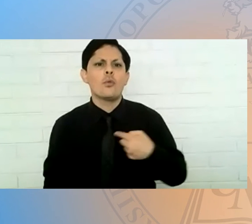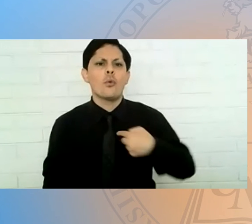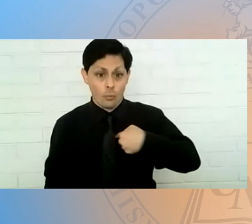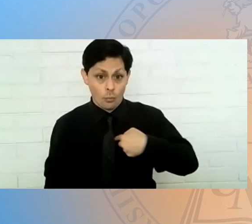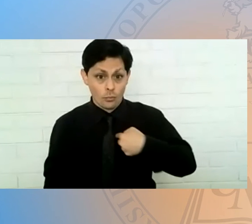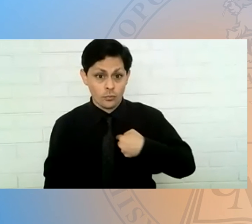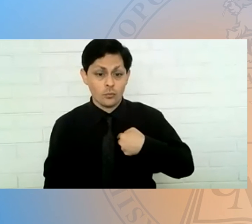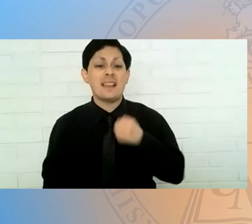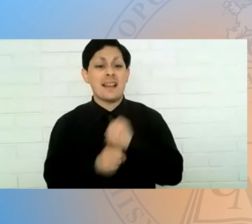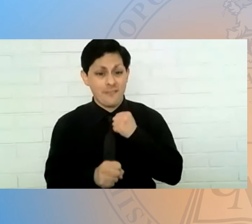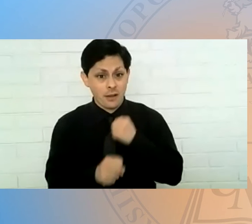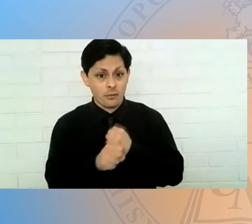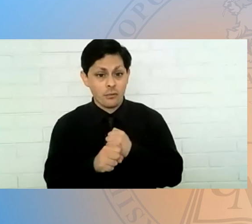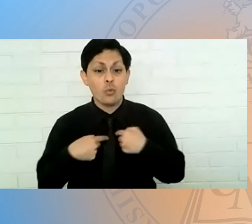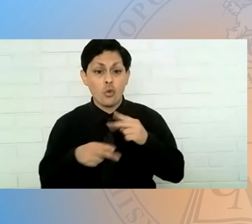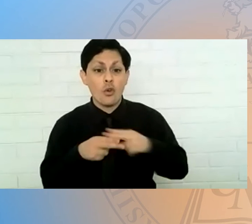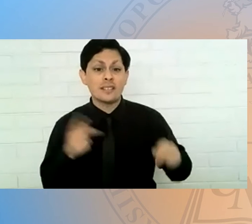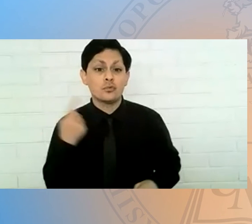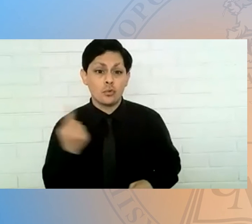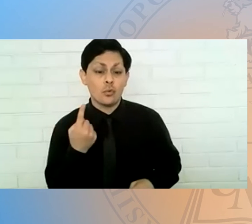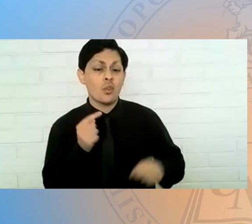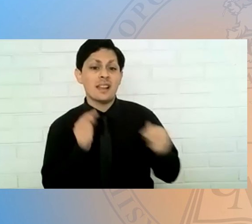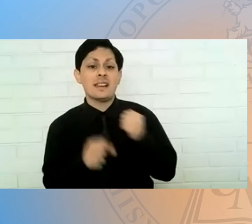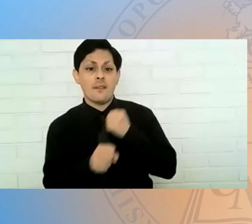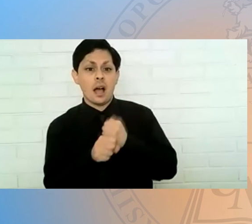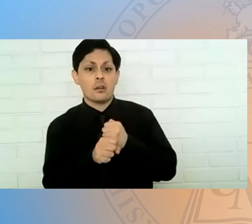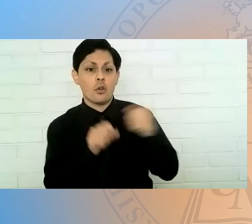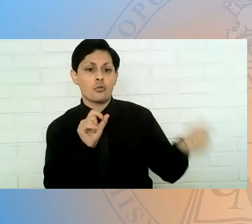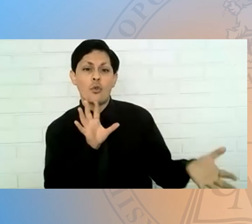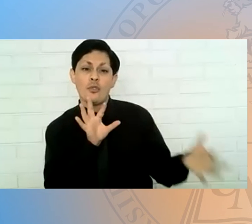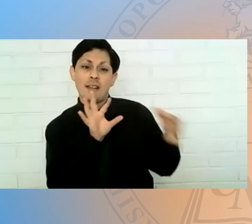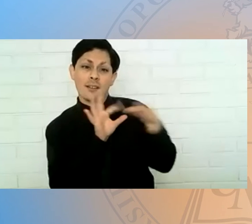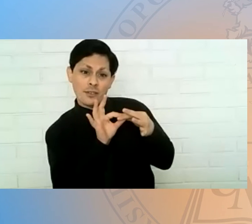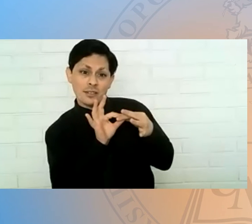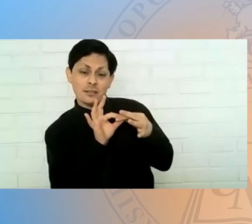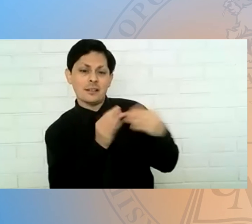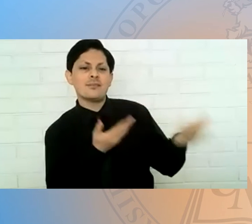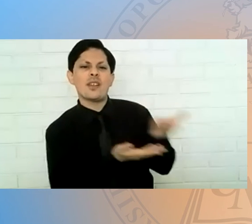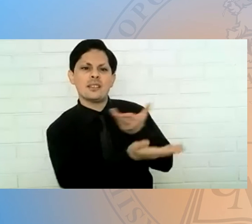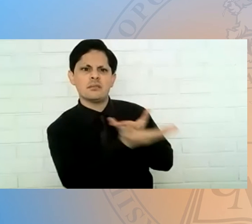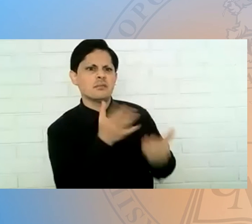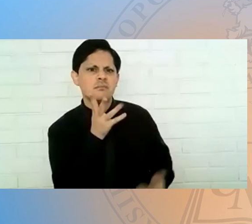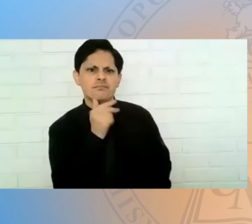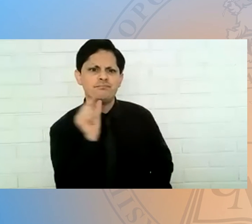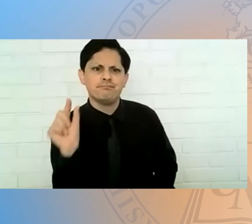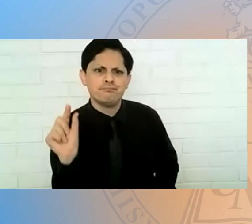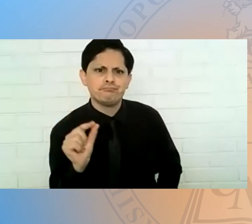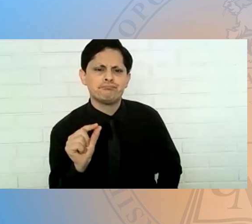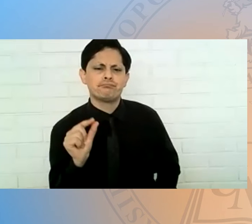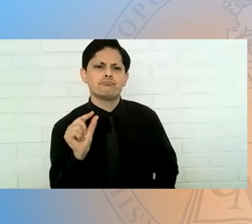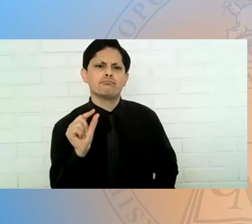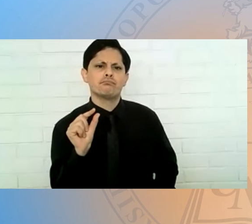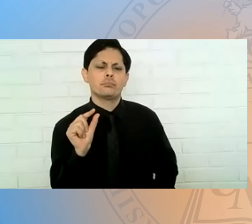trabajo colaborativo, muy ausente en la formación, debiese ser un foco que